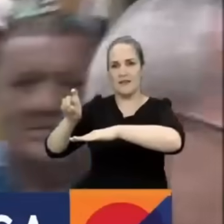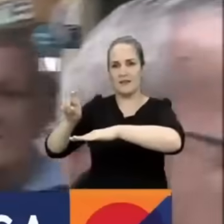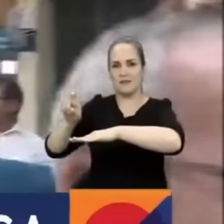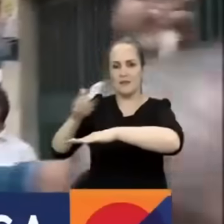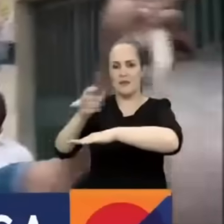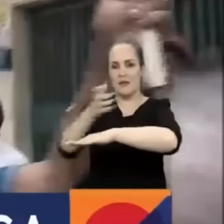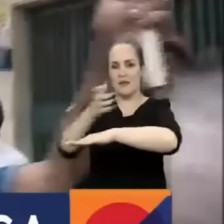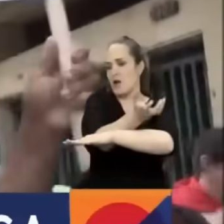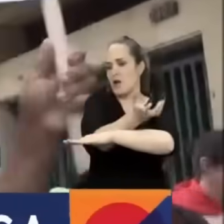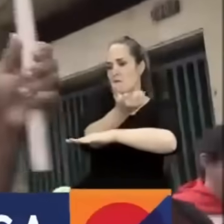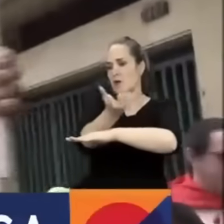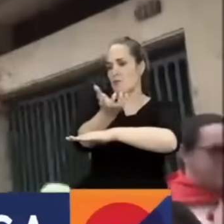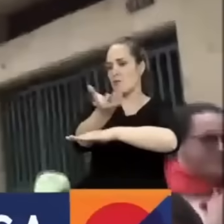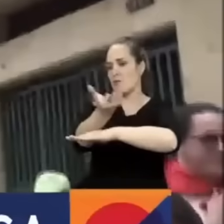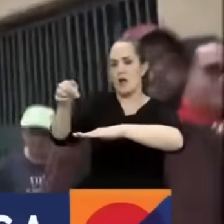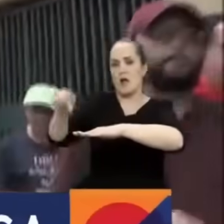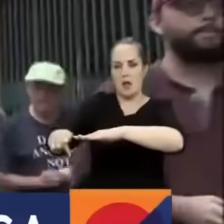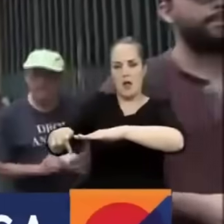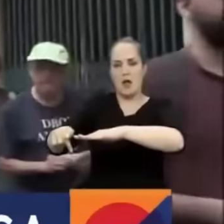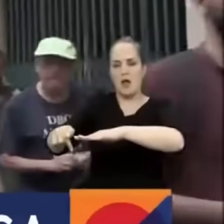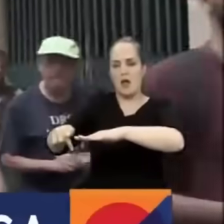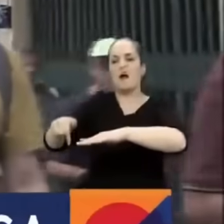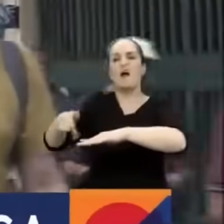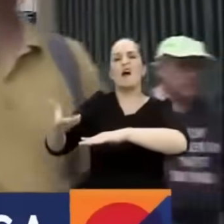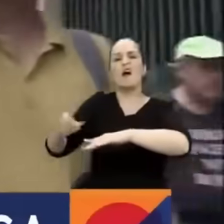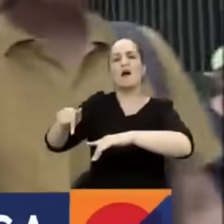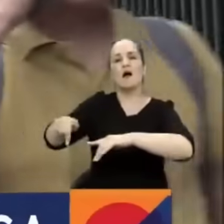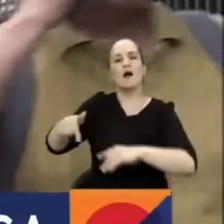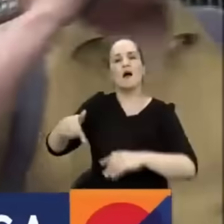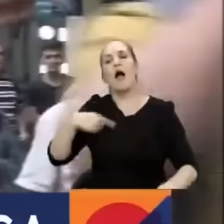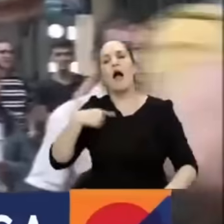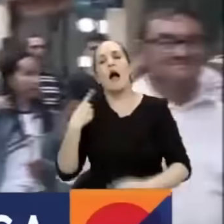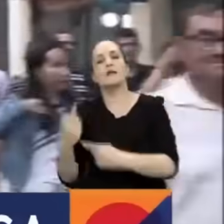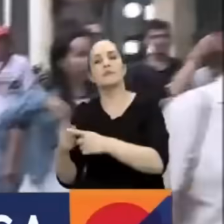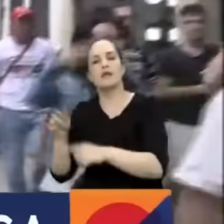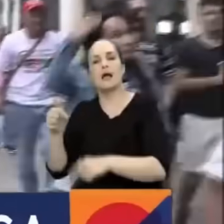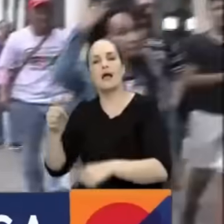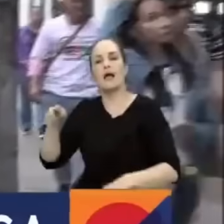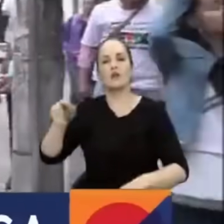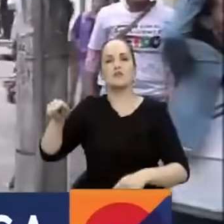allí descender hasta la carrera 14, donde se encuentra la